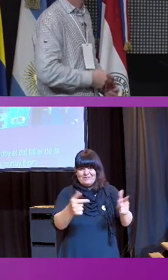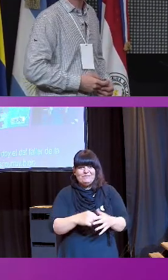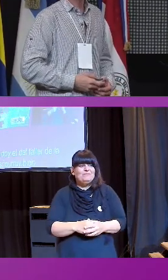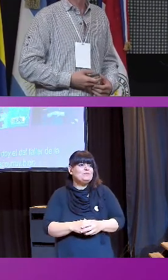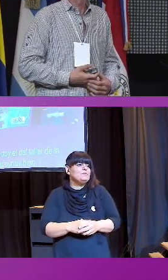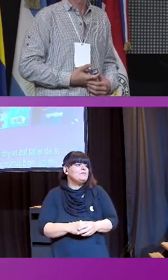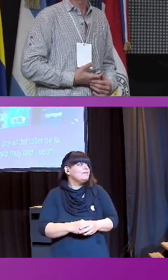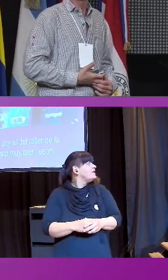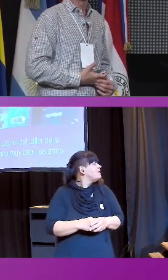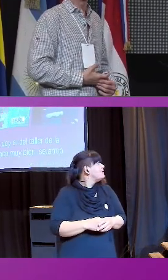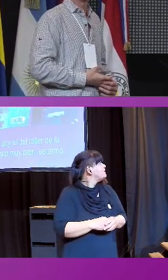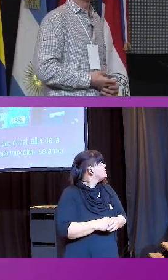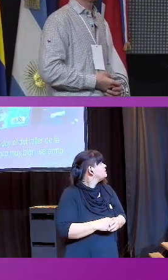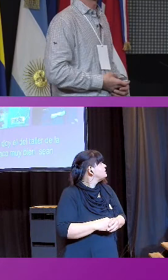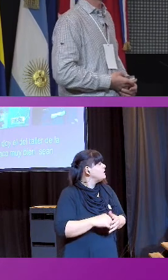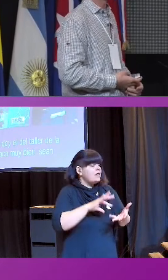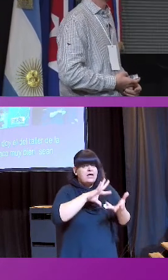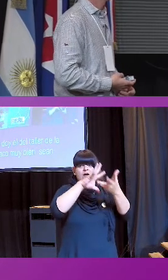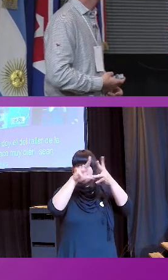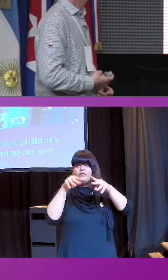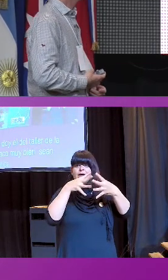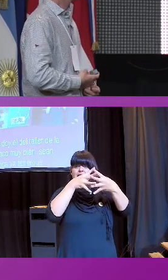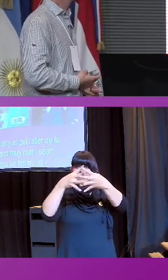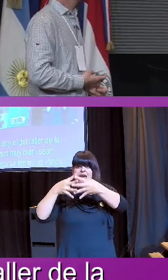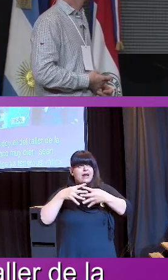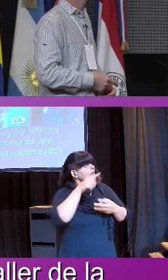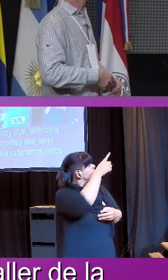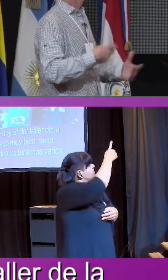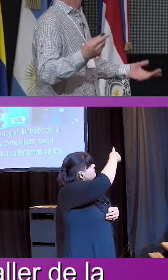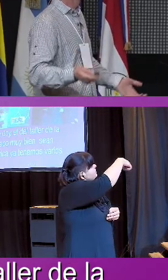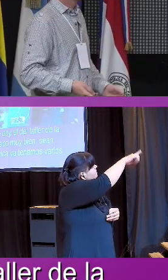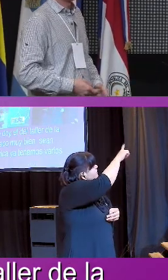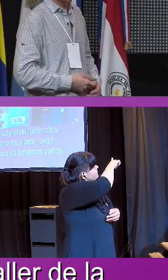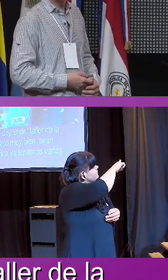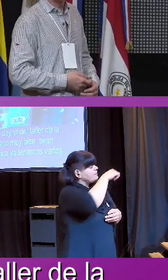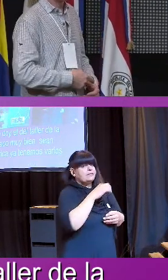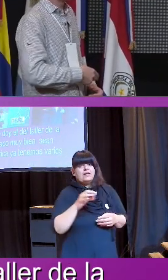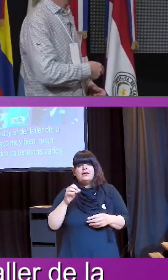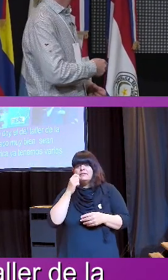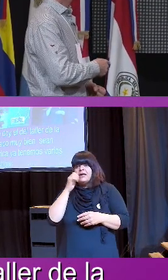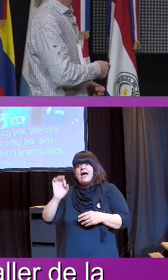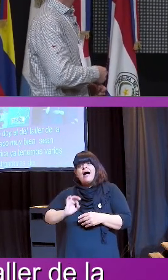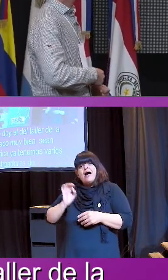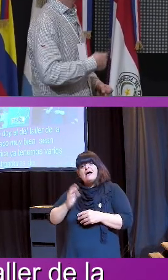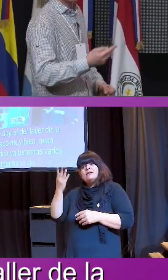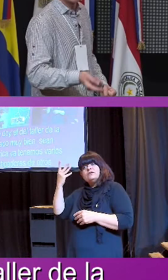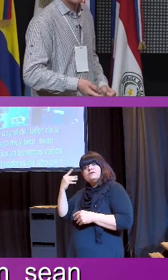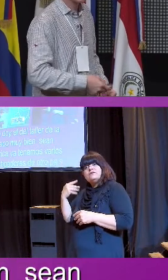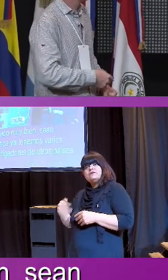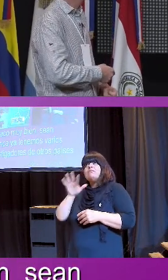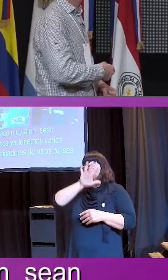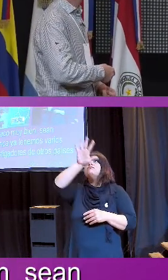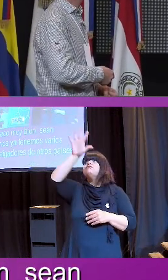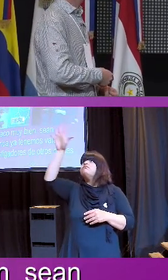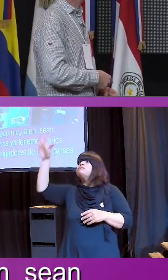Se armó Red Espectroscopista de Latinoamérica, ya tenemos varios años investigando con varios investigadores de otros países y ya hicimos